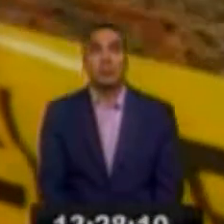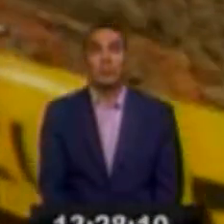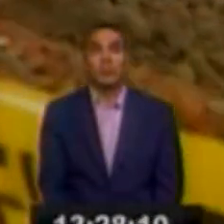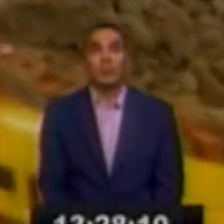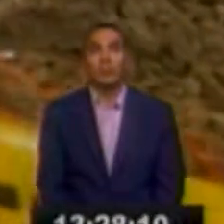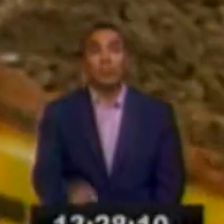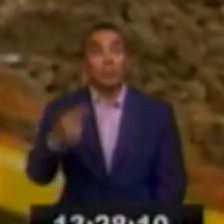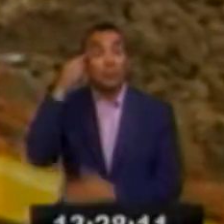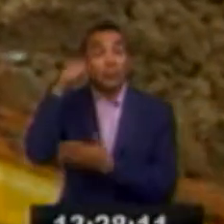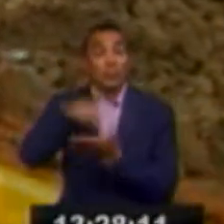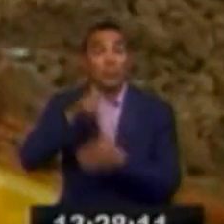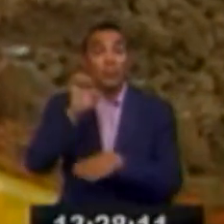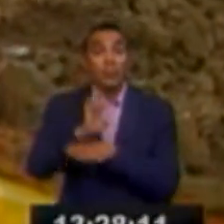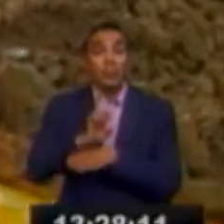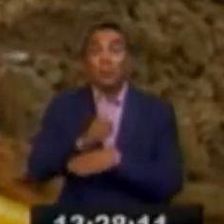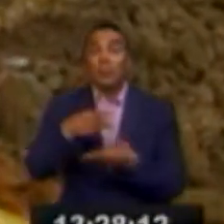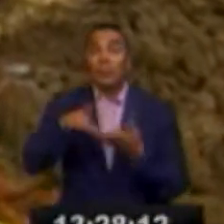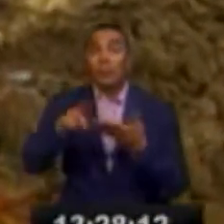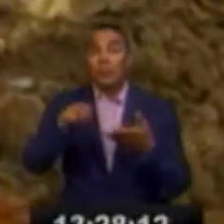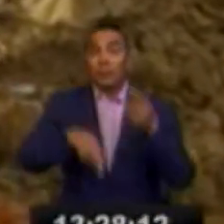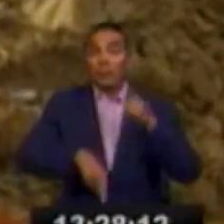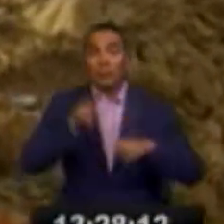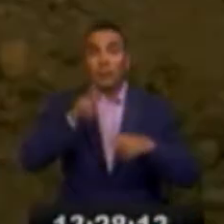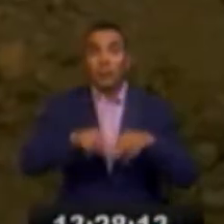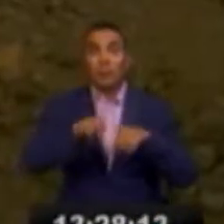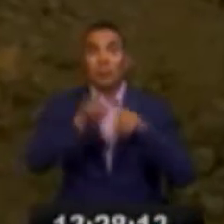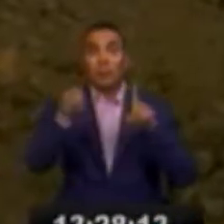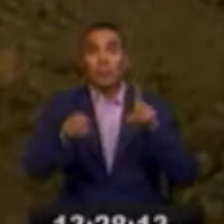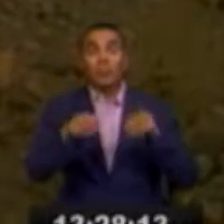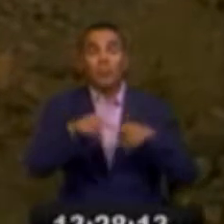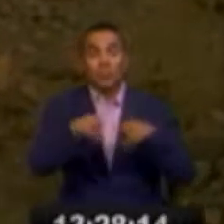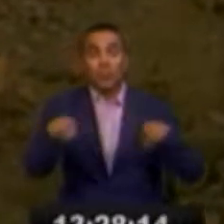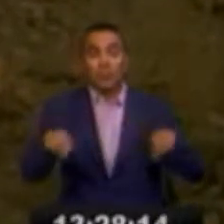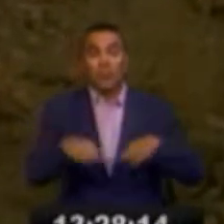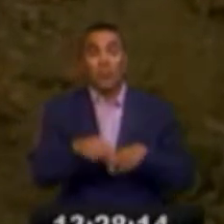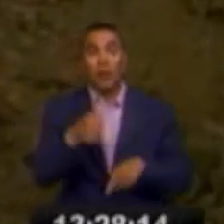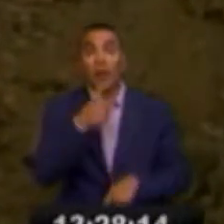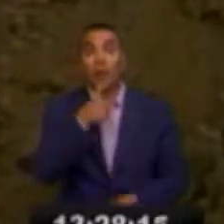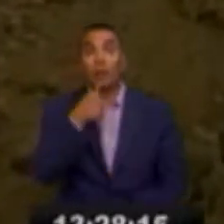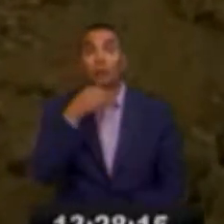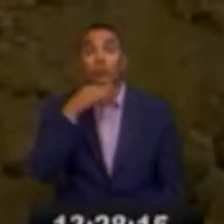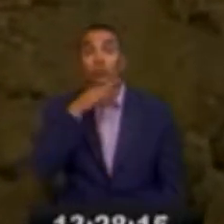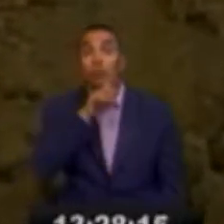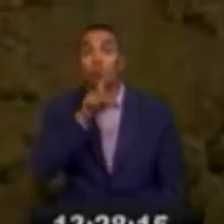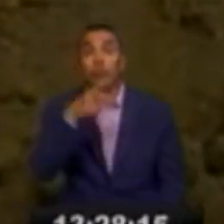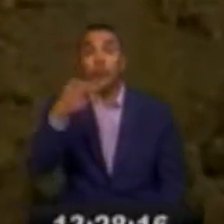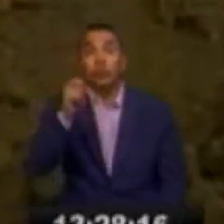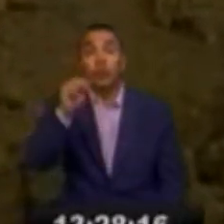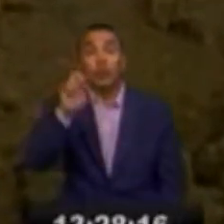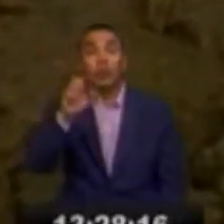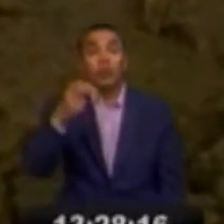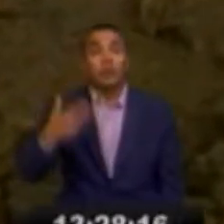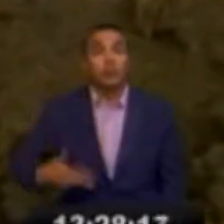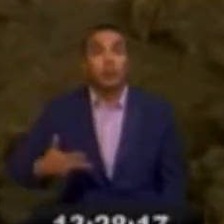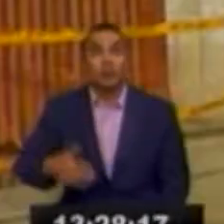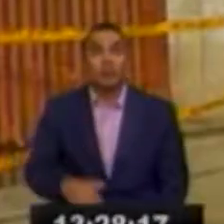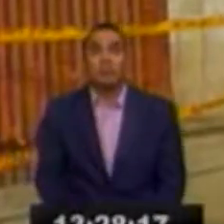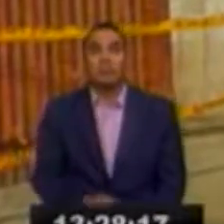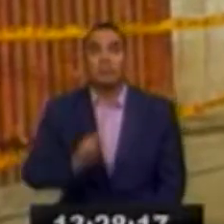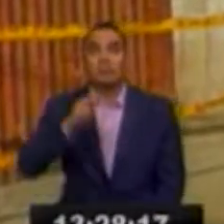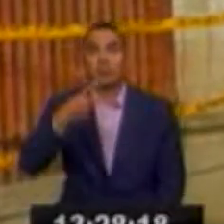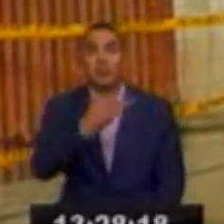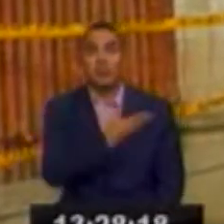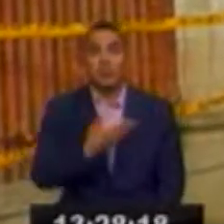El gobierno nacional financiará la construcción del sistema de alcantarillado sanitario de Chone. Así lo anunció el vicepresidente de